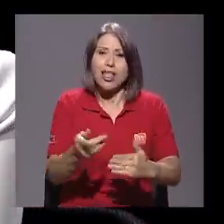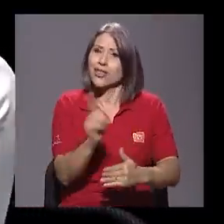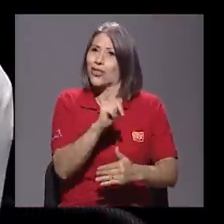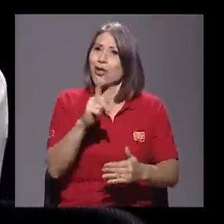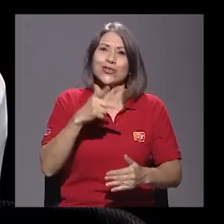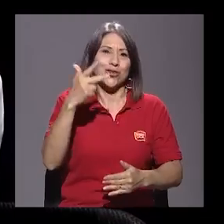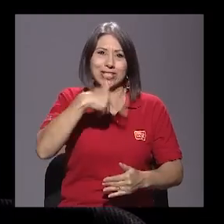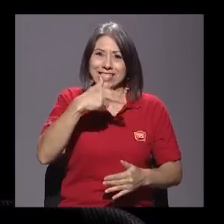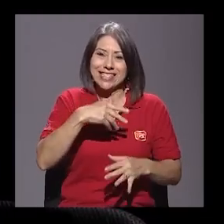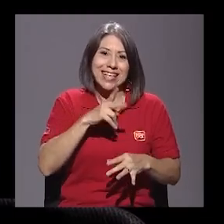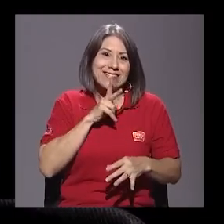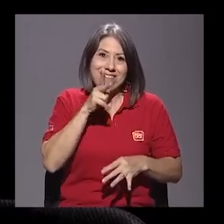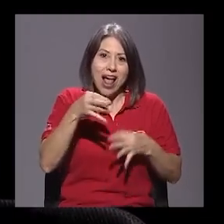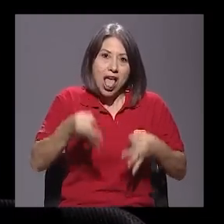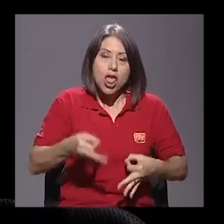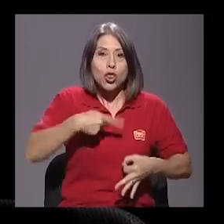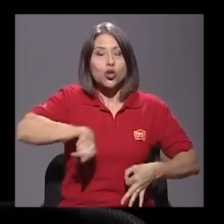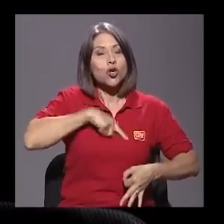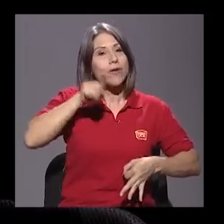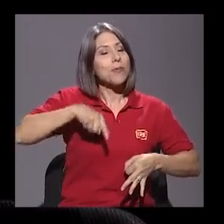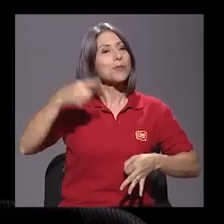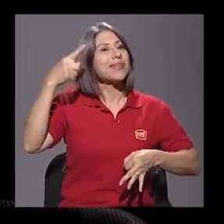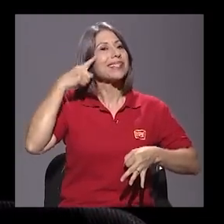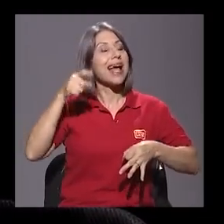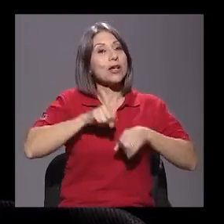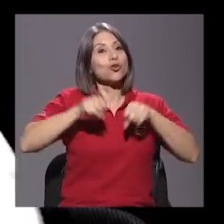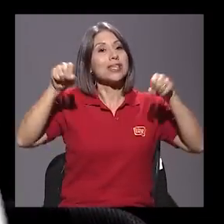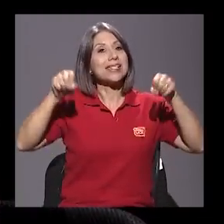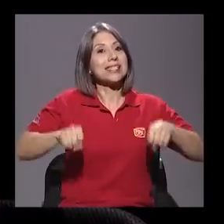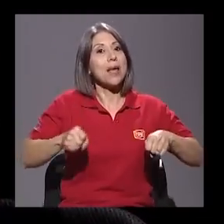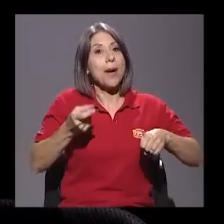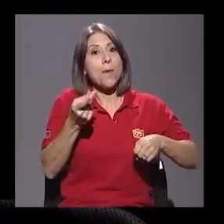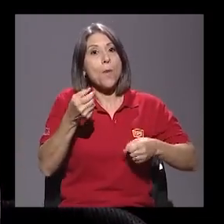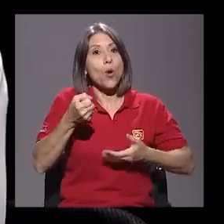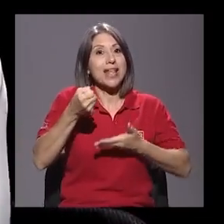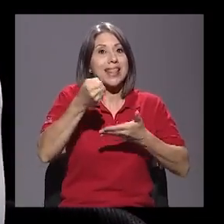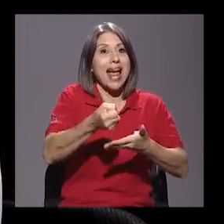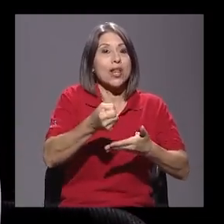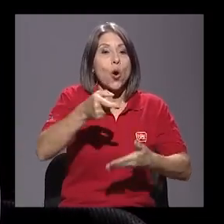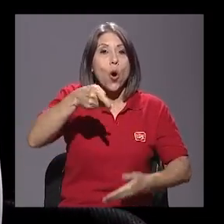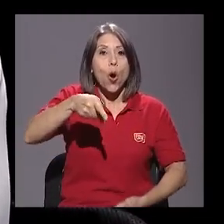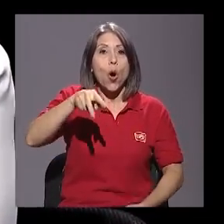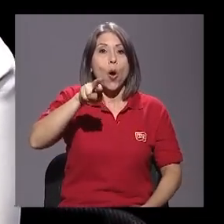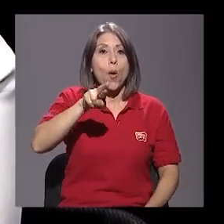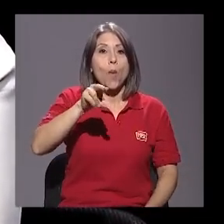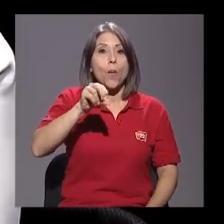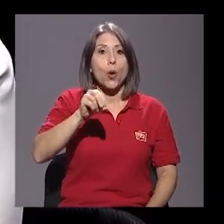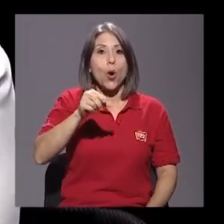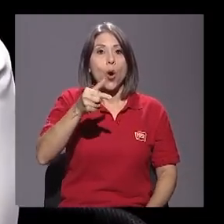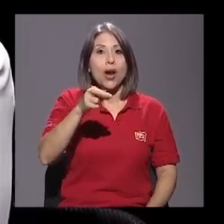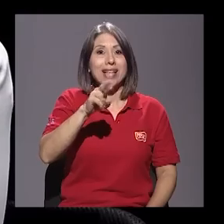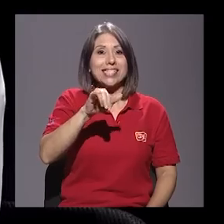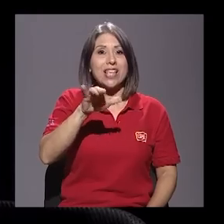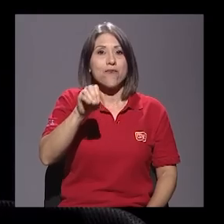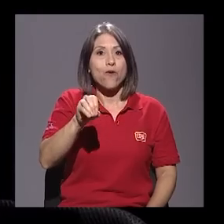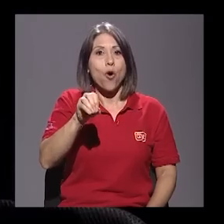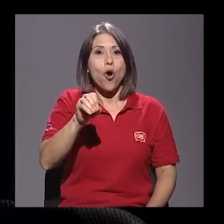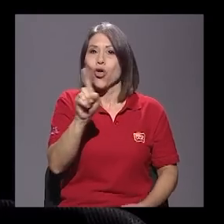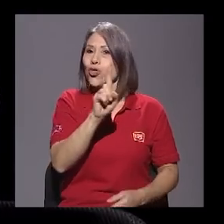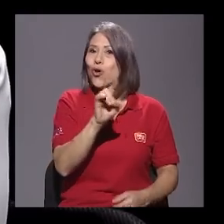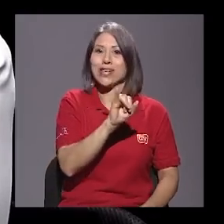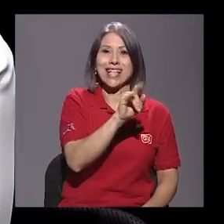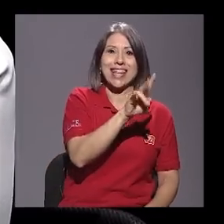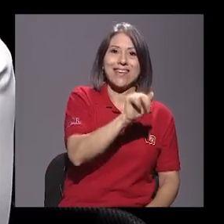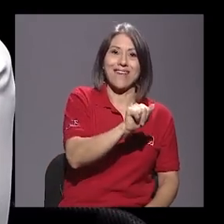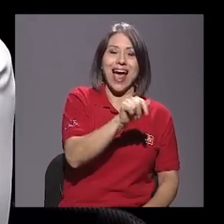en un sistema tributario progresivo. ¿Qué es la progresividad? No es el IVA. La mayor progresividad está asociada a medidas de impuestos sobre la